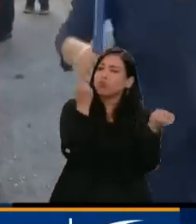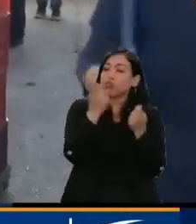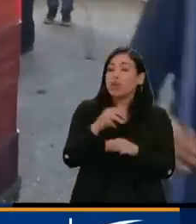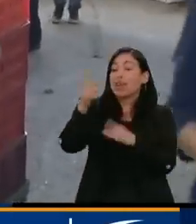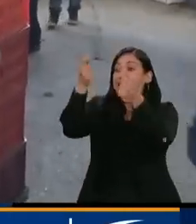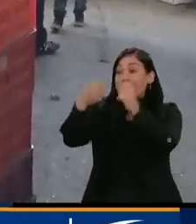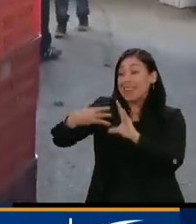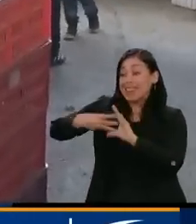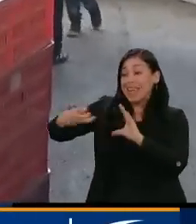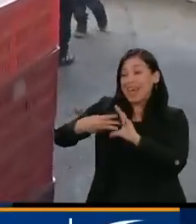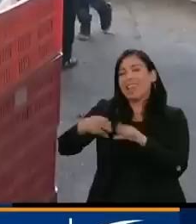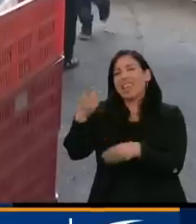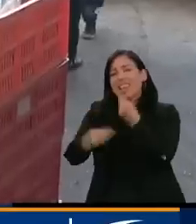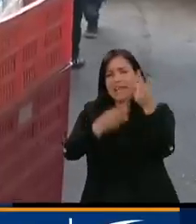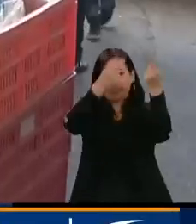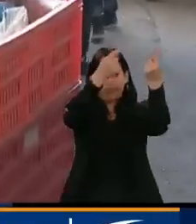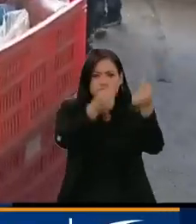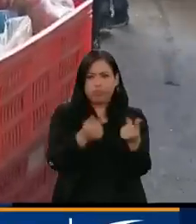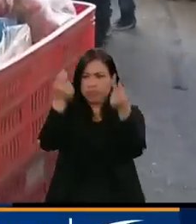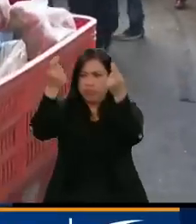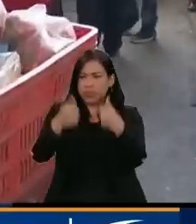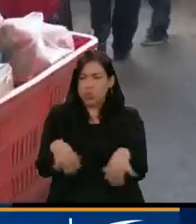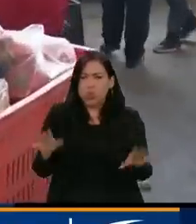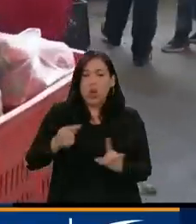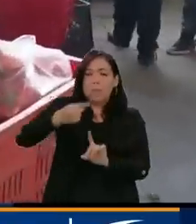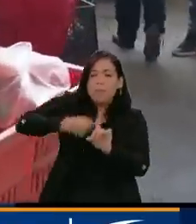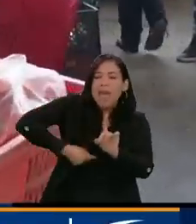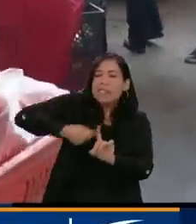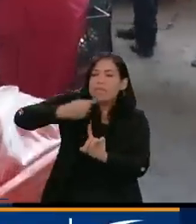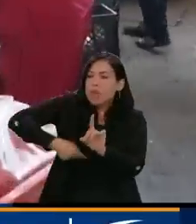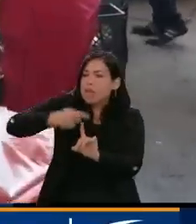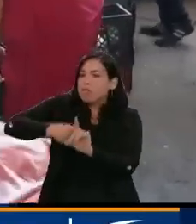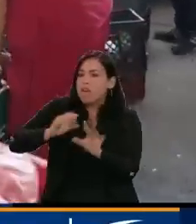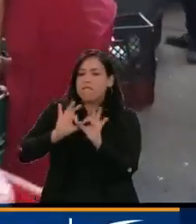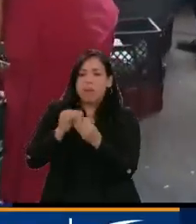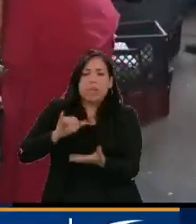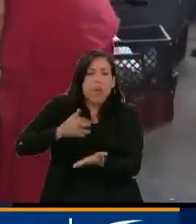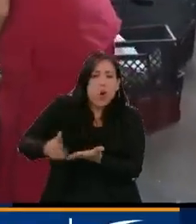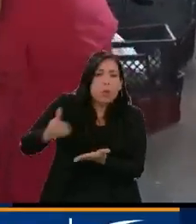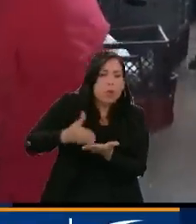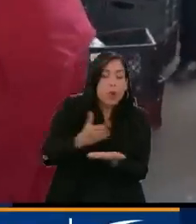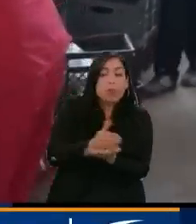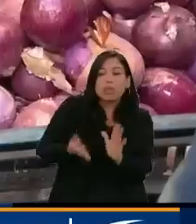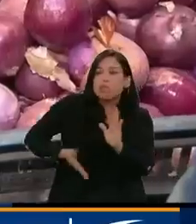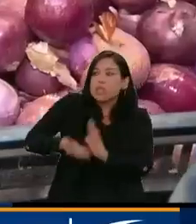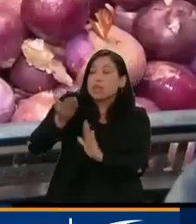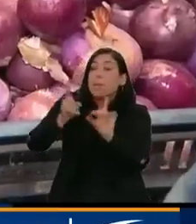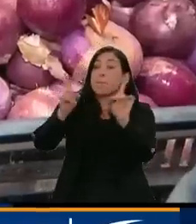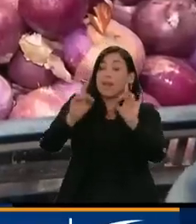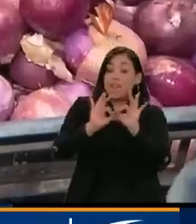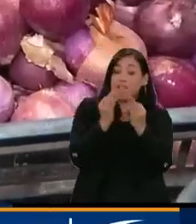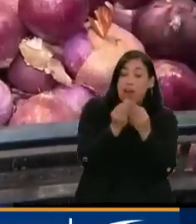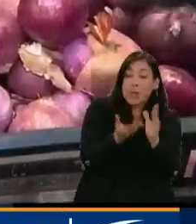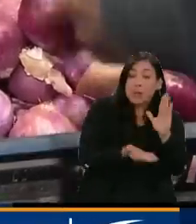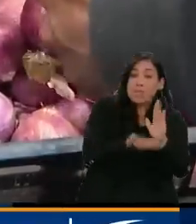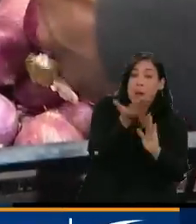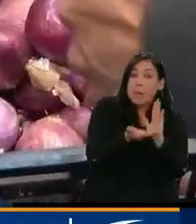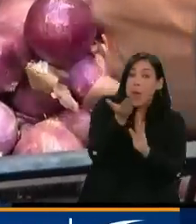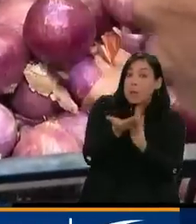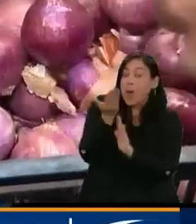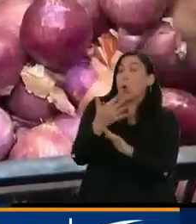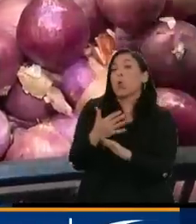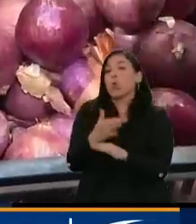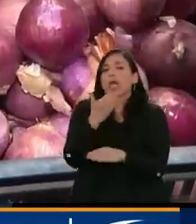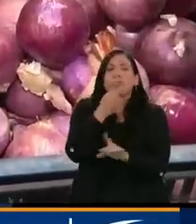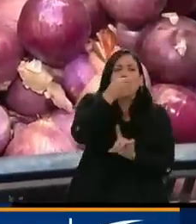DANE supone una canasta fija. Todos los meses los hogares compran las mismas cosas, pero los hogares todos los meses compran cosas distintas. Lo que